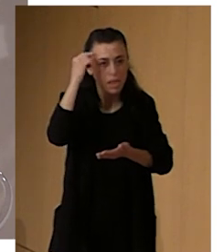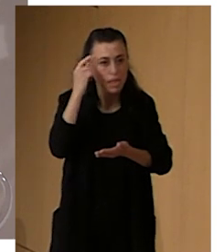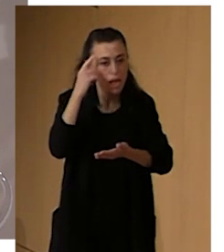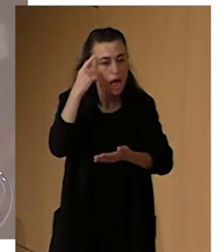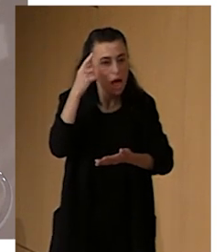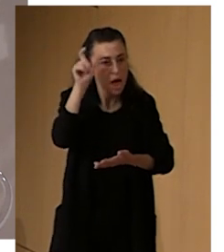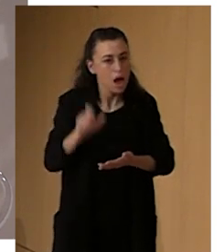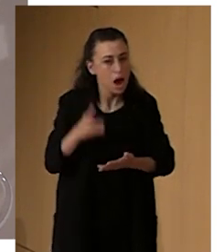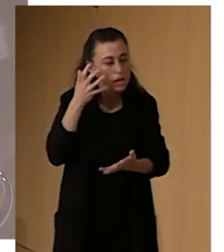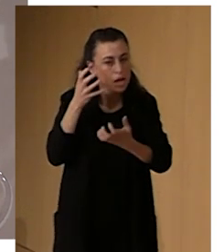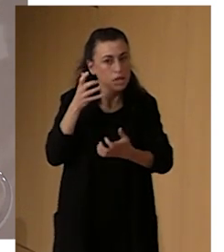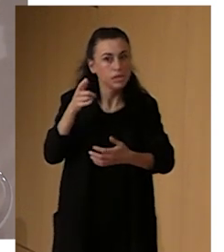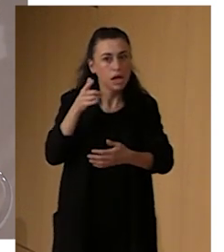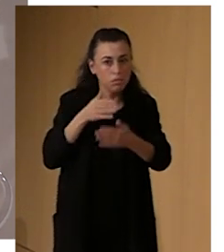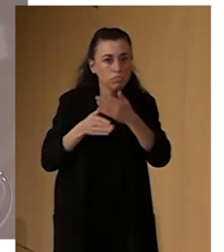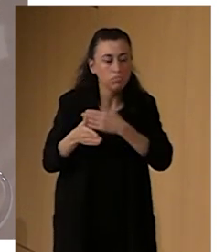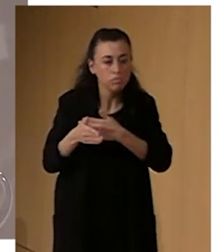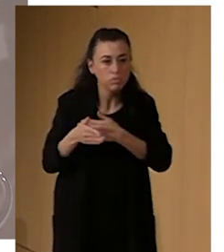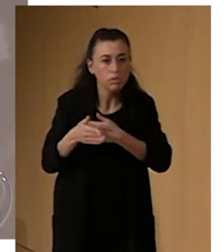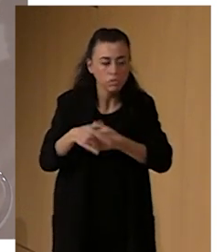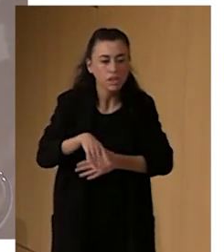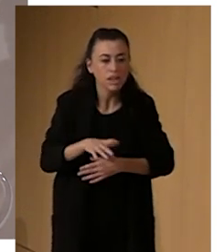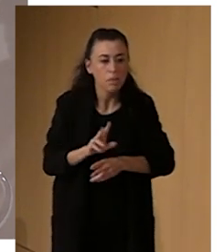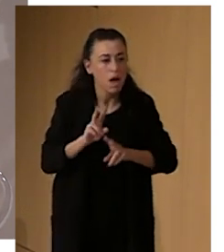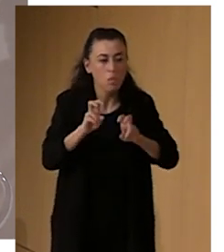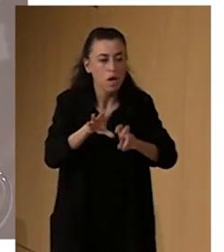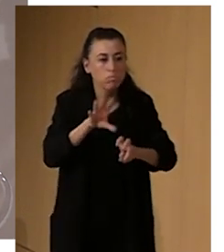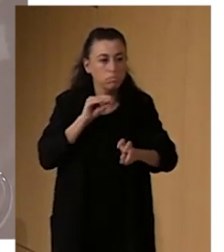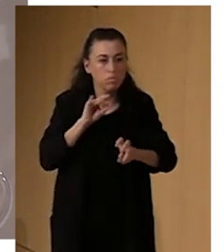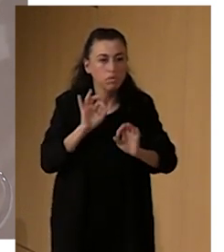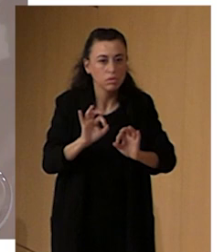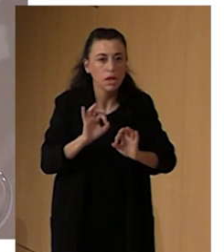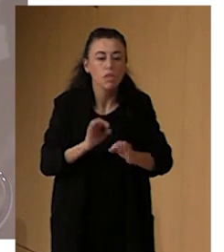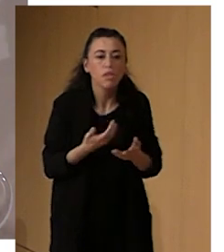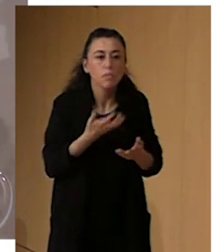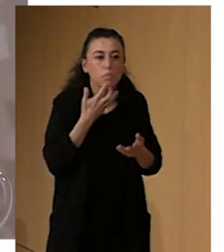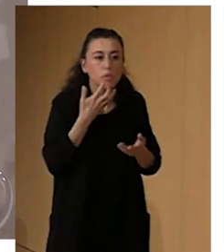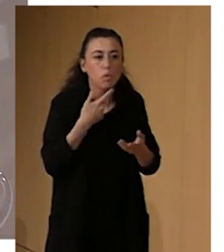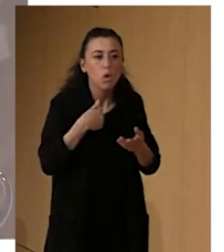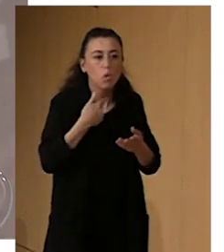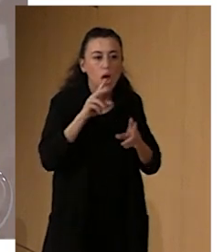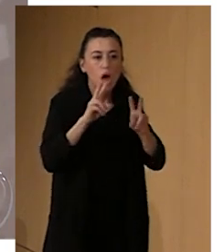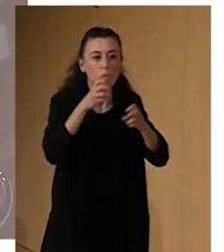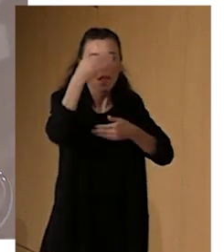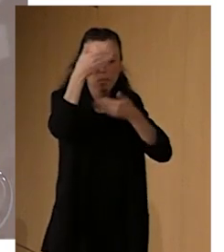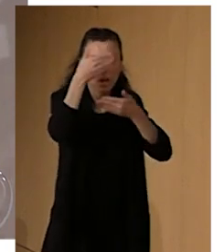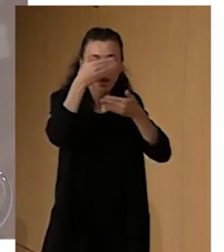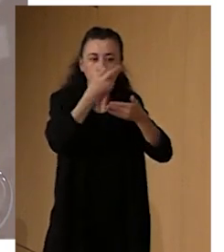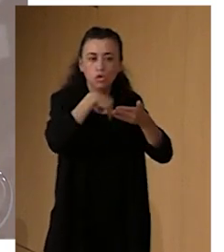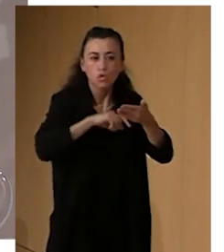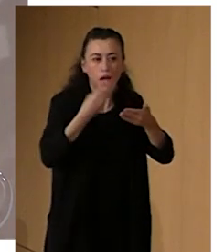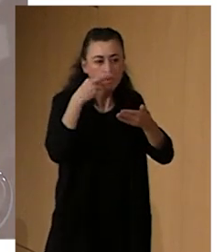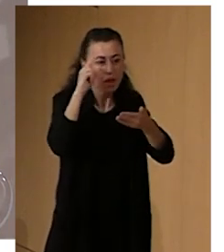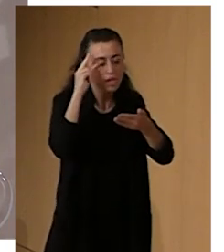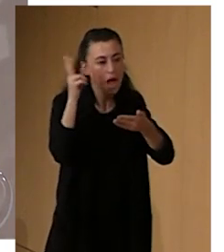esas dos cosas no Y entonces por ejemplo con una obra que tenemos de Picasso lo que hicimos fue una experiencia auditiva Sonora